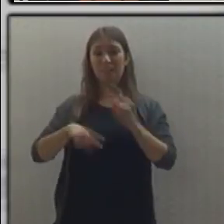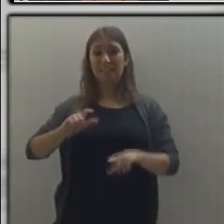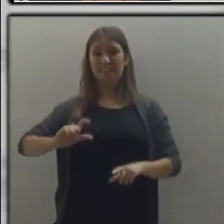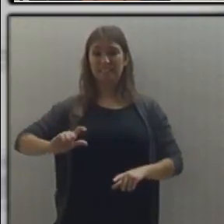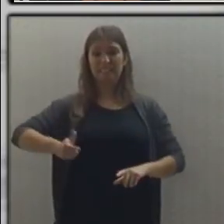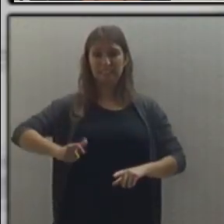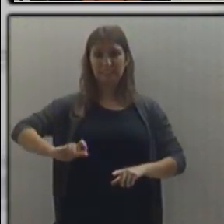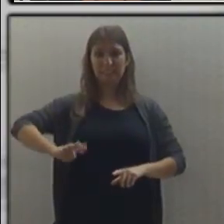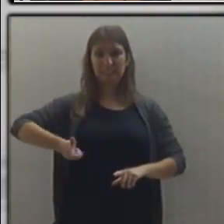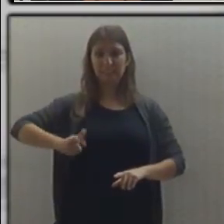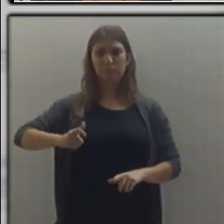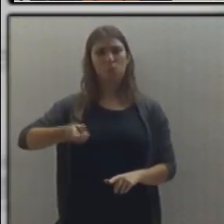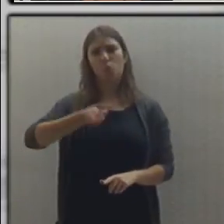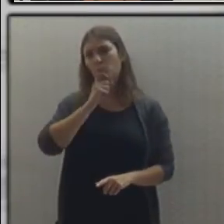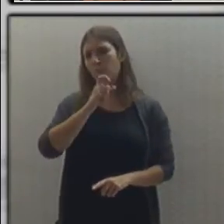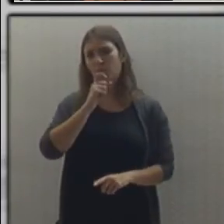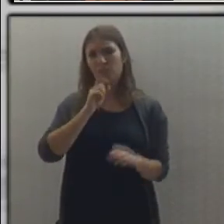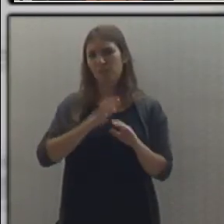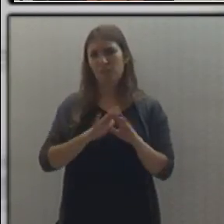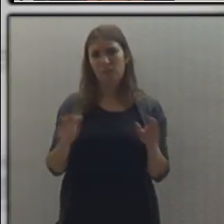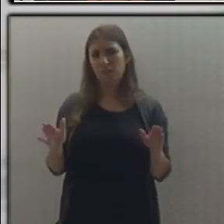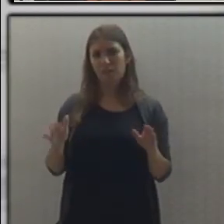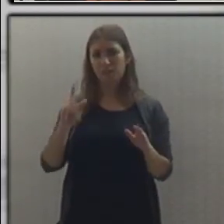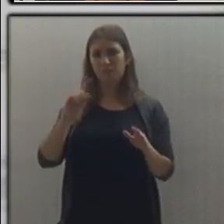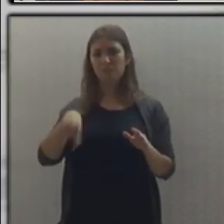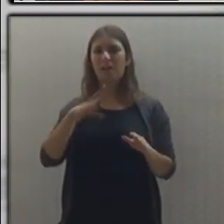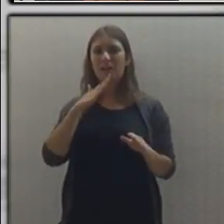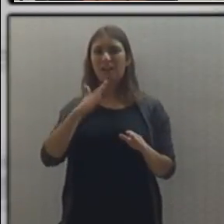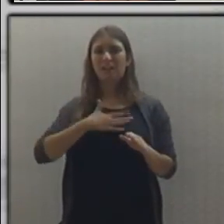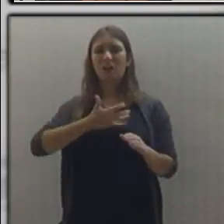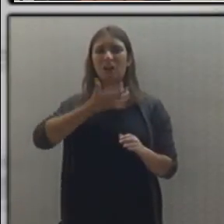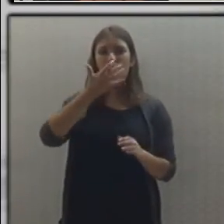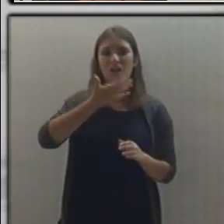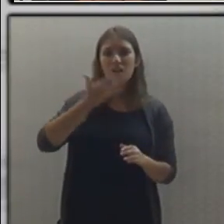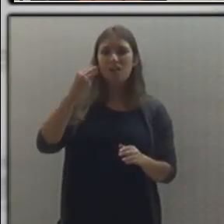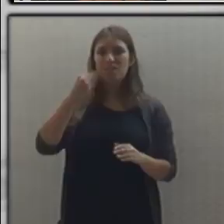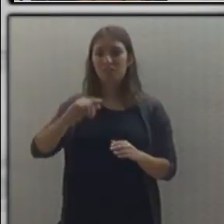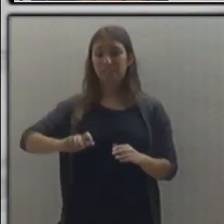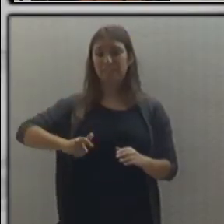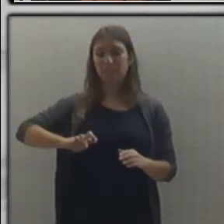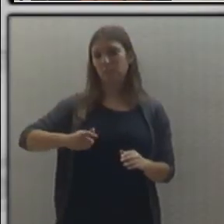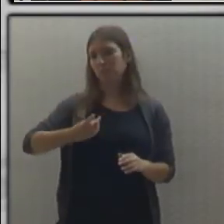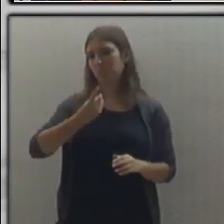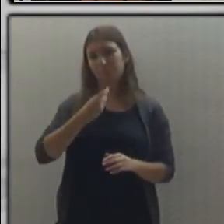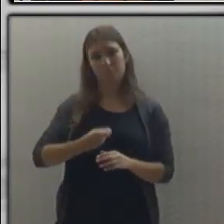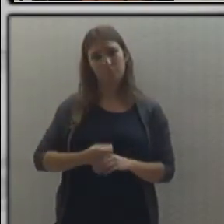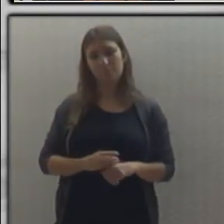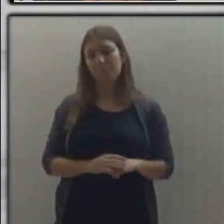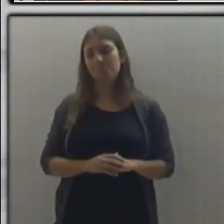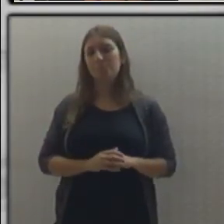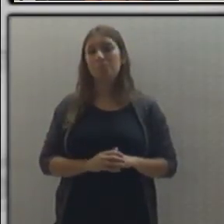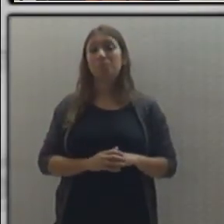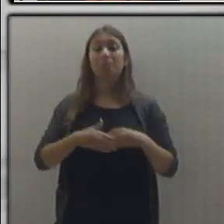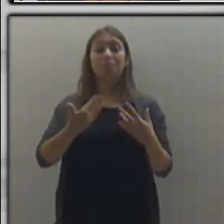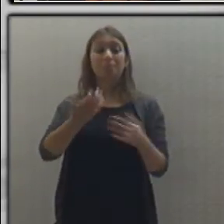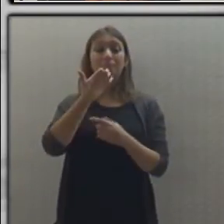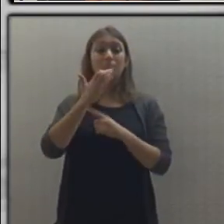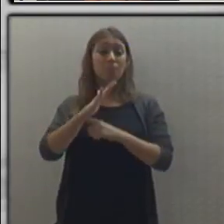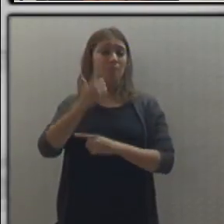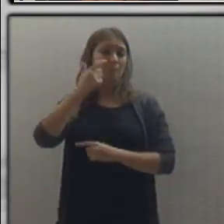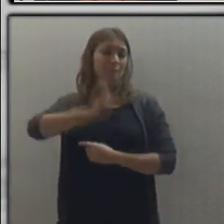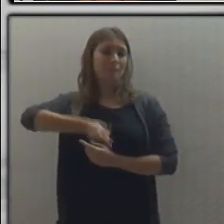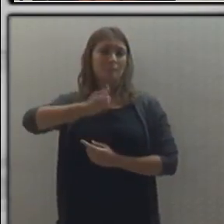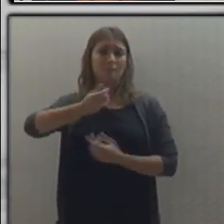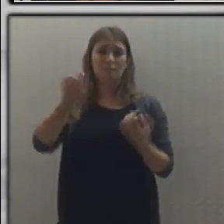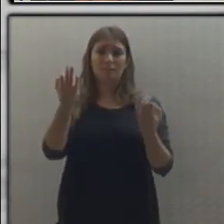muy difíciles para graduar la temperatura y el caudal. Y otro ejemplo también muy típico